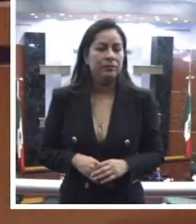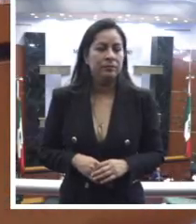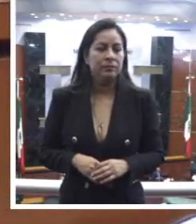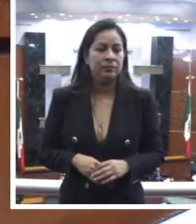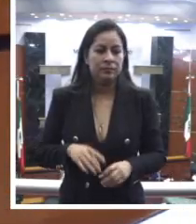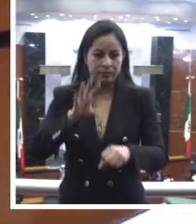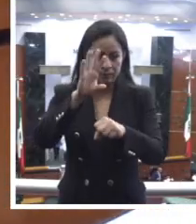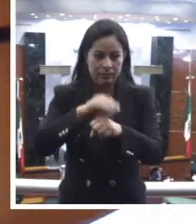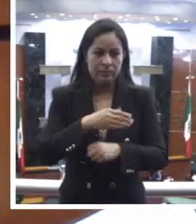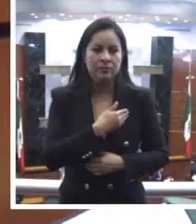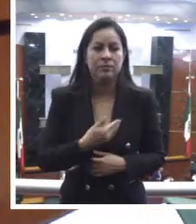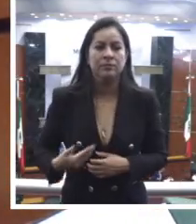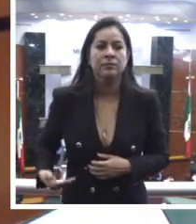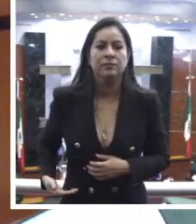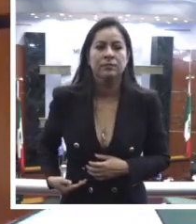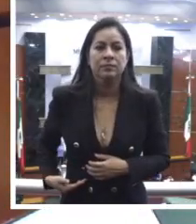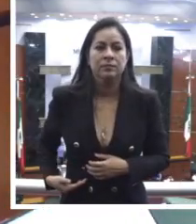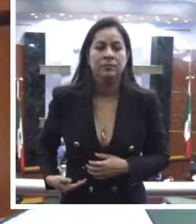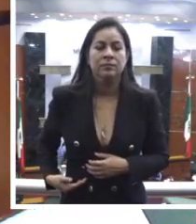Con su permiso, presidente.